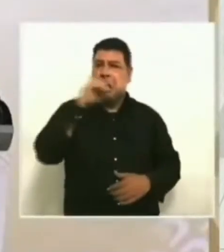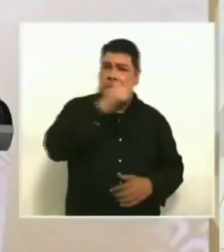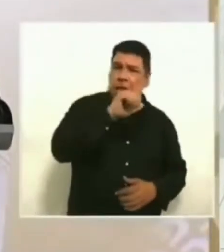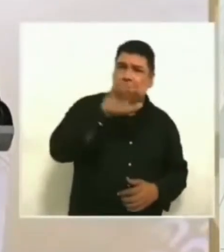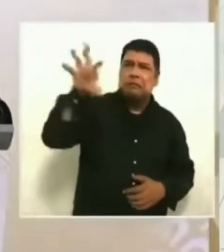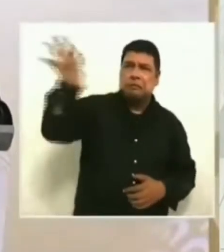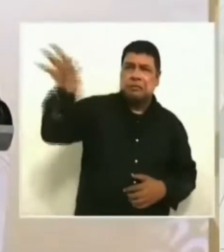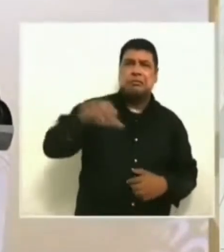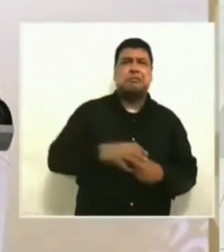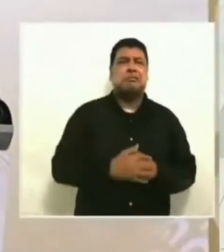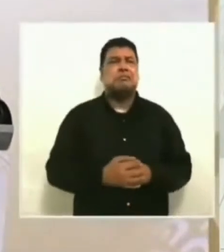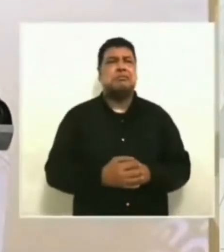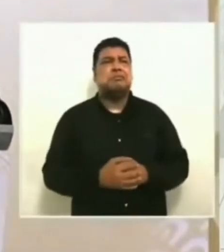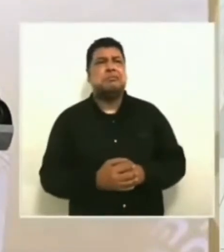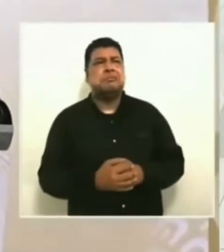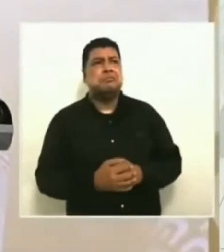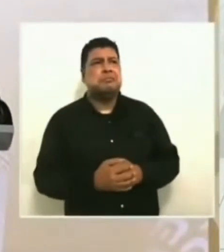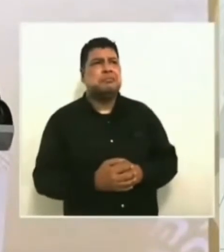ni